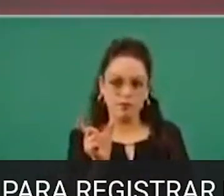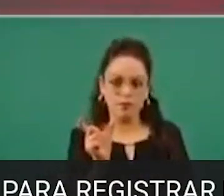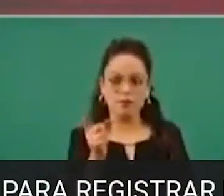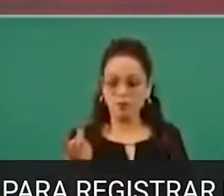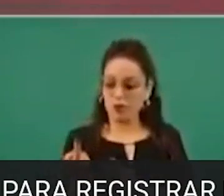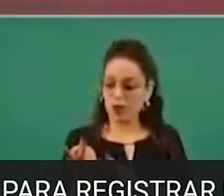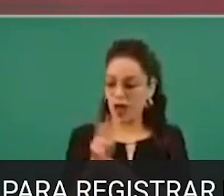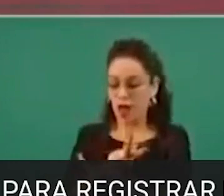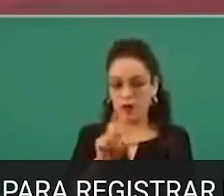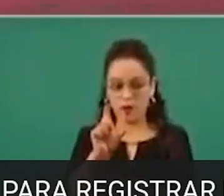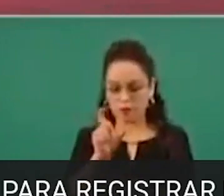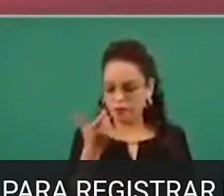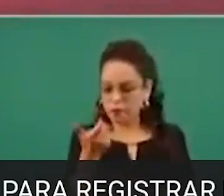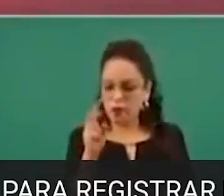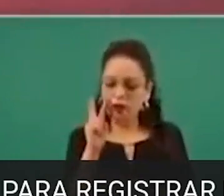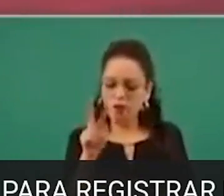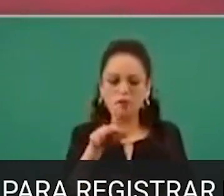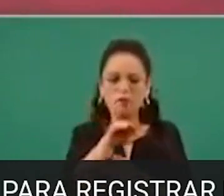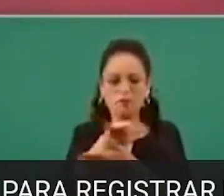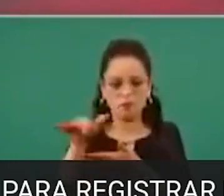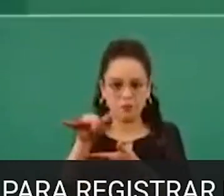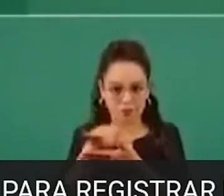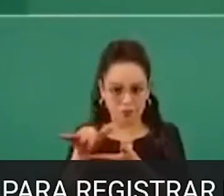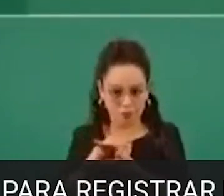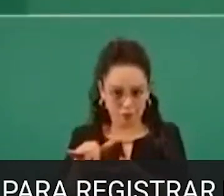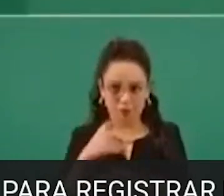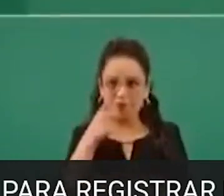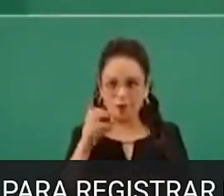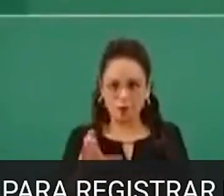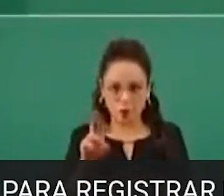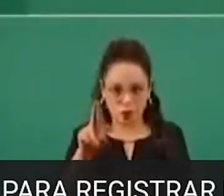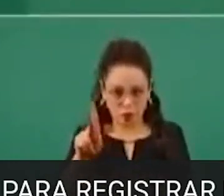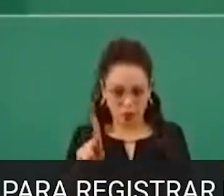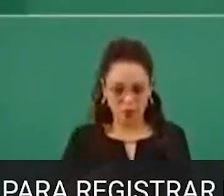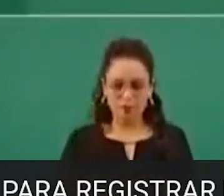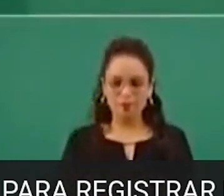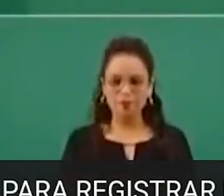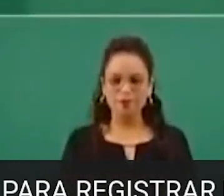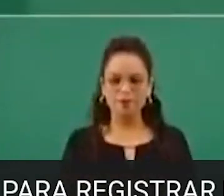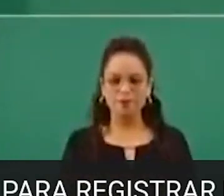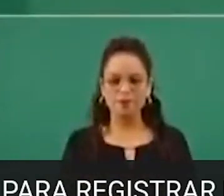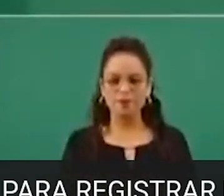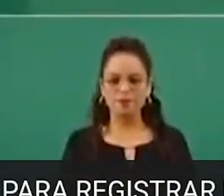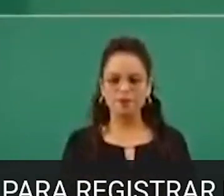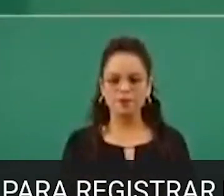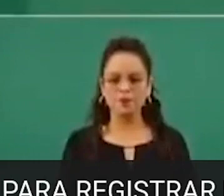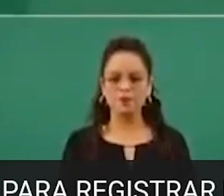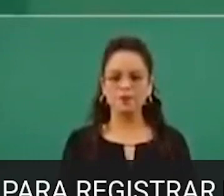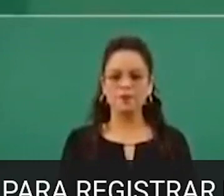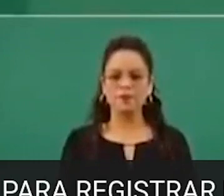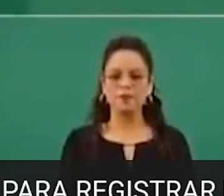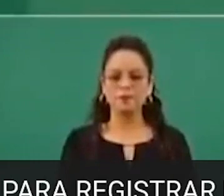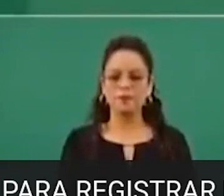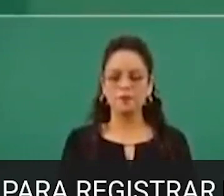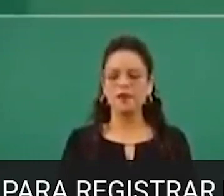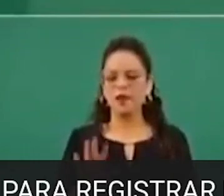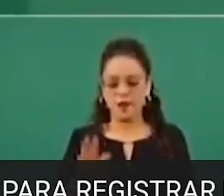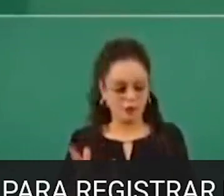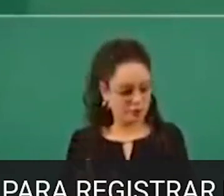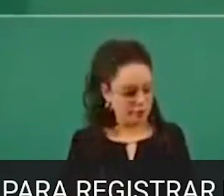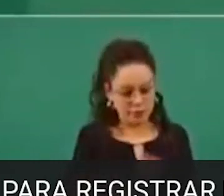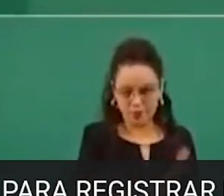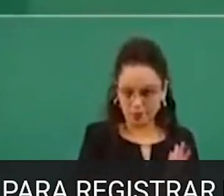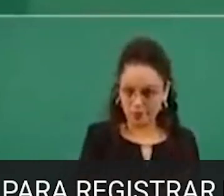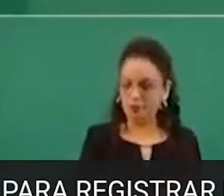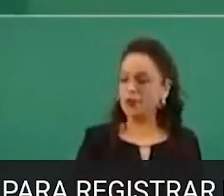reverso y ahí se puede identificar la CURP. Ahora, punto y aparte, la necesidad o